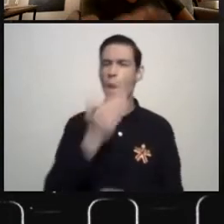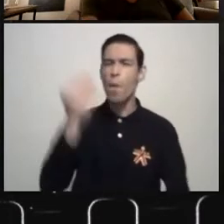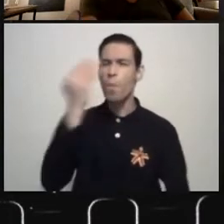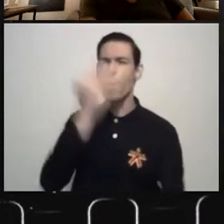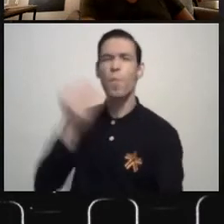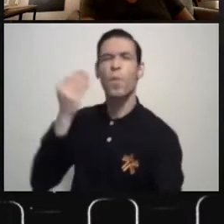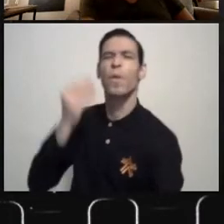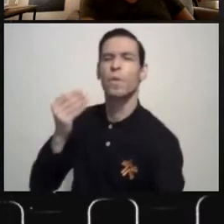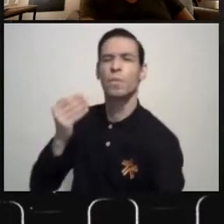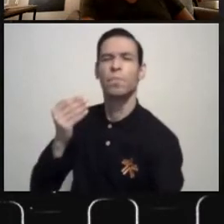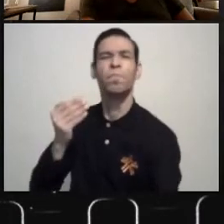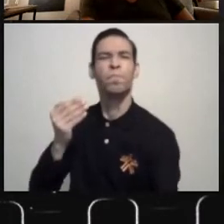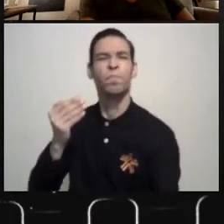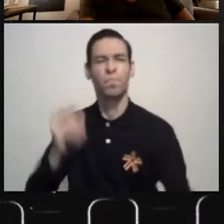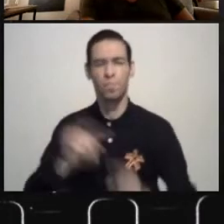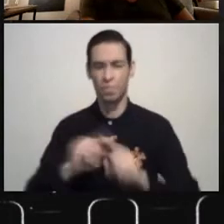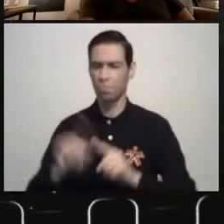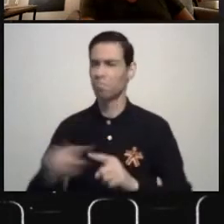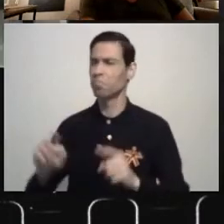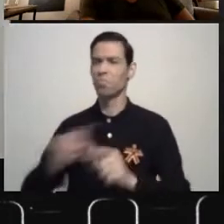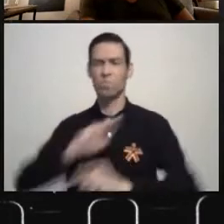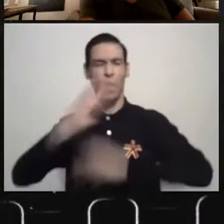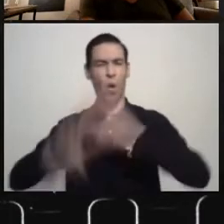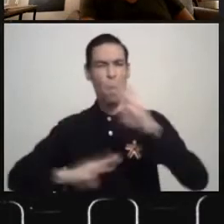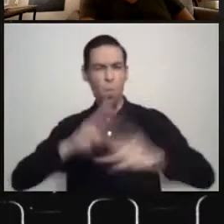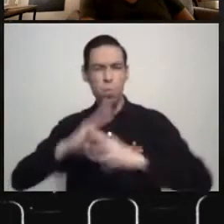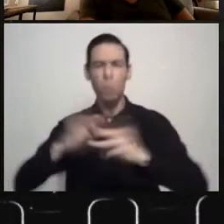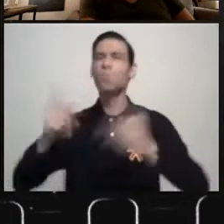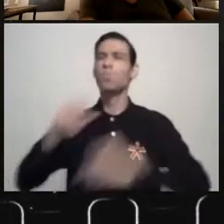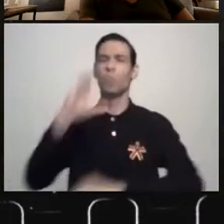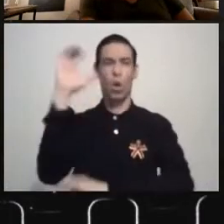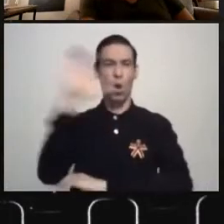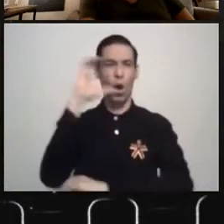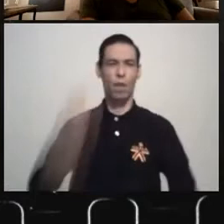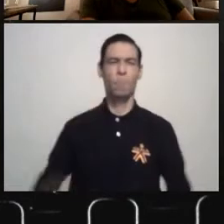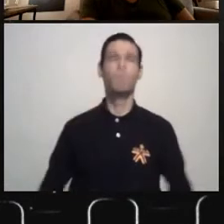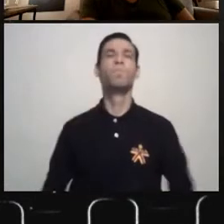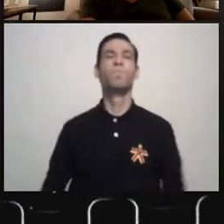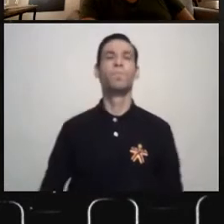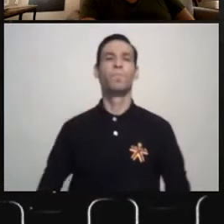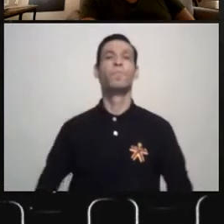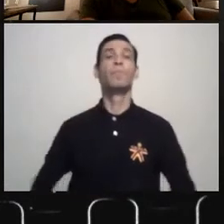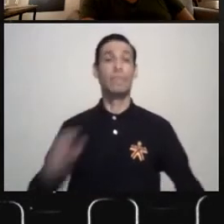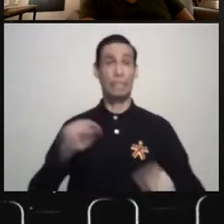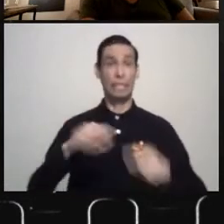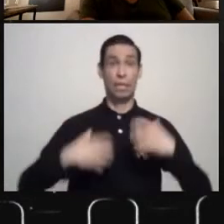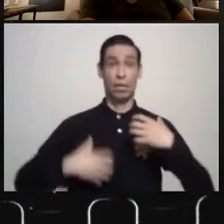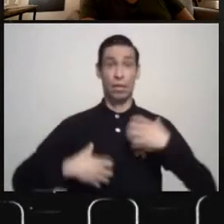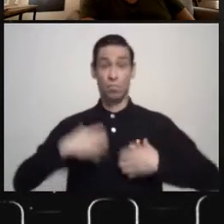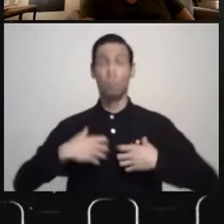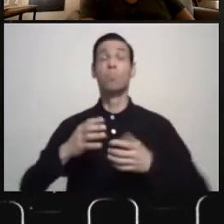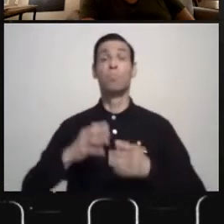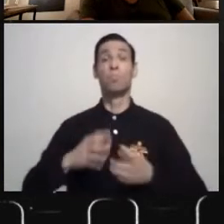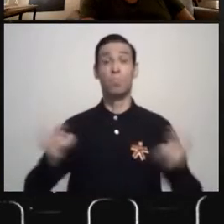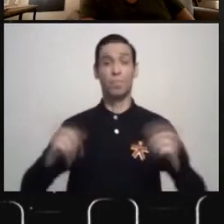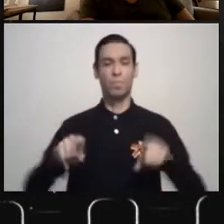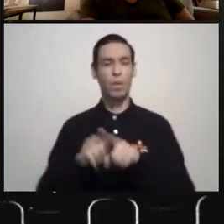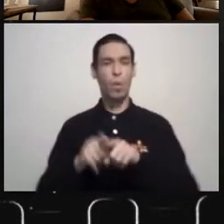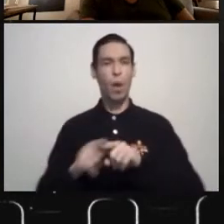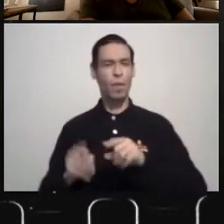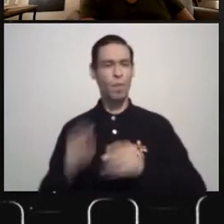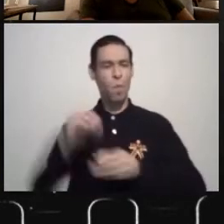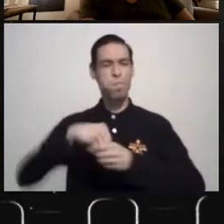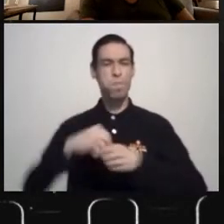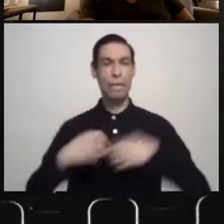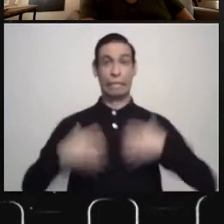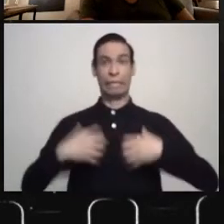del mundo. Claro, o sea, el terror no solamente es sobrenatural, sino también psicológico ahí en la película. Eso pues también es importante plantearlo.